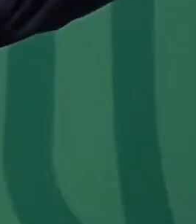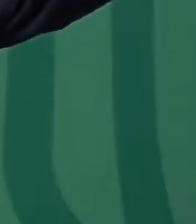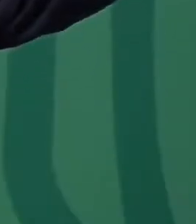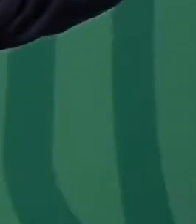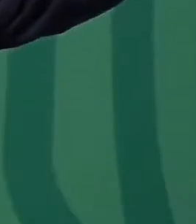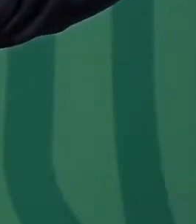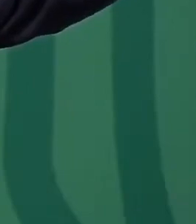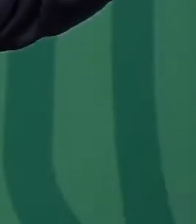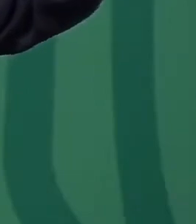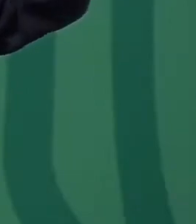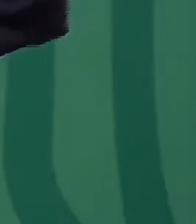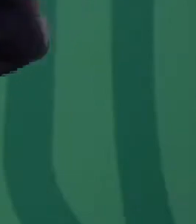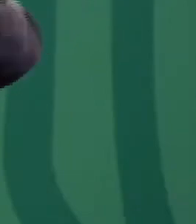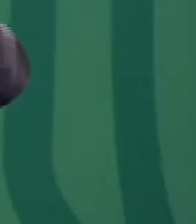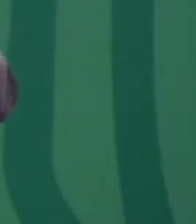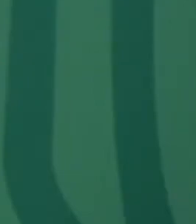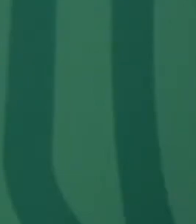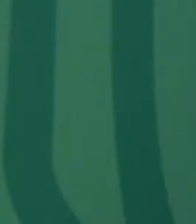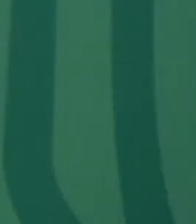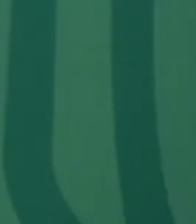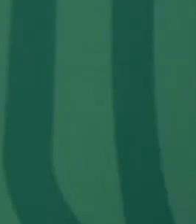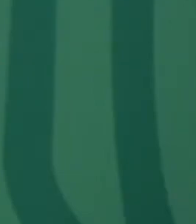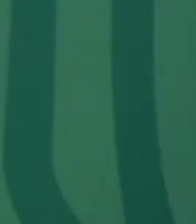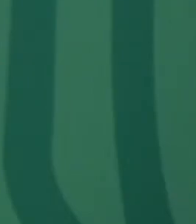y